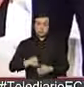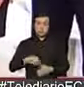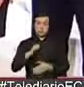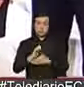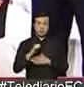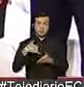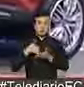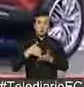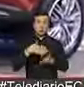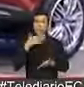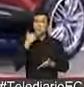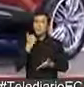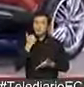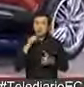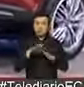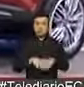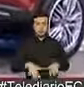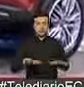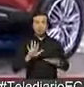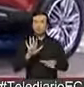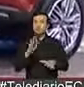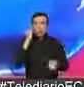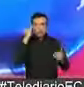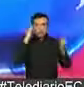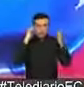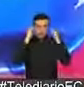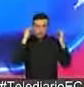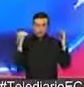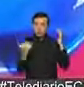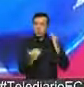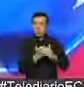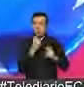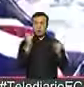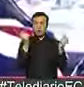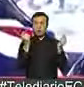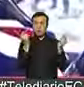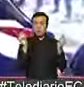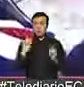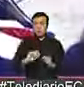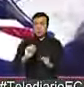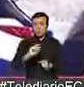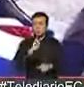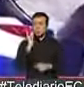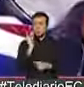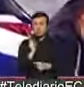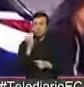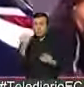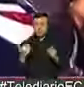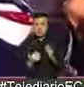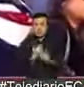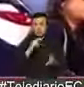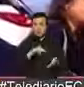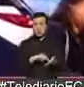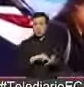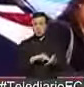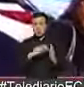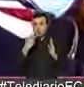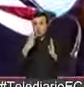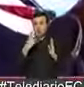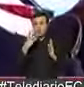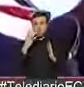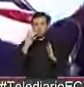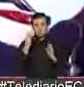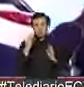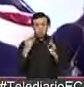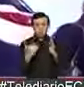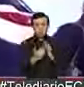el premio como mejor stand por su innovación y promociones. Diseño de última tecnología, presenta líneas